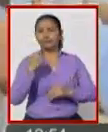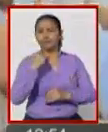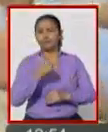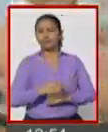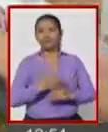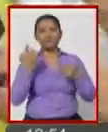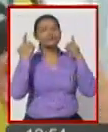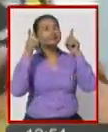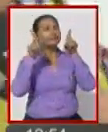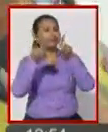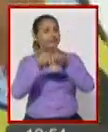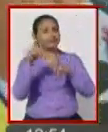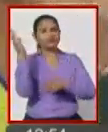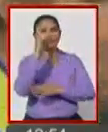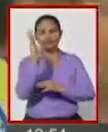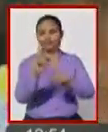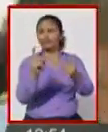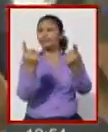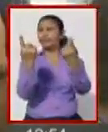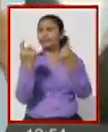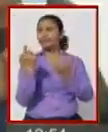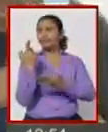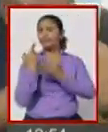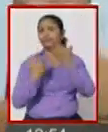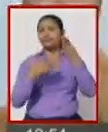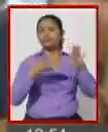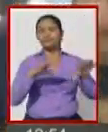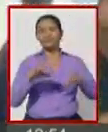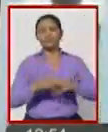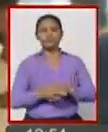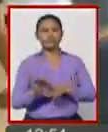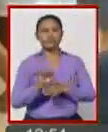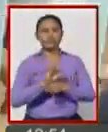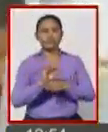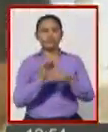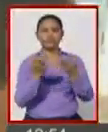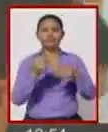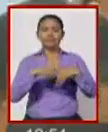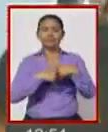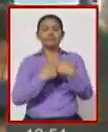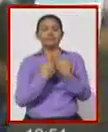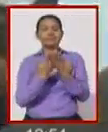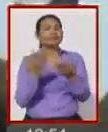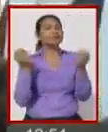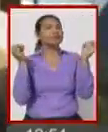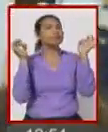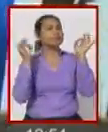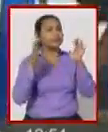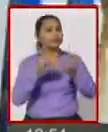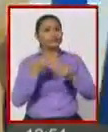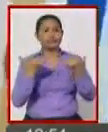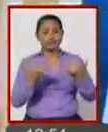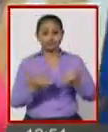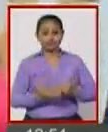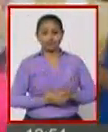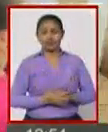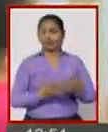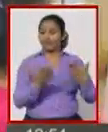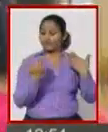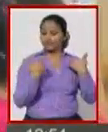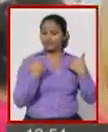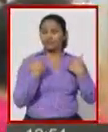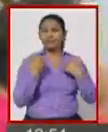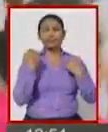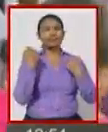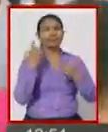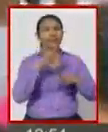sido consensuada. Nunca se nos ha preguntado qué clase de construcción queremos, cómo queremos. Peor aún ahora que tenía que